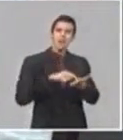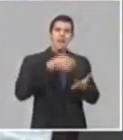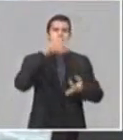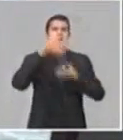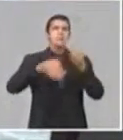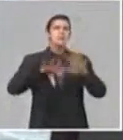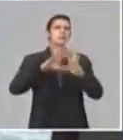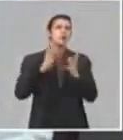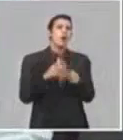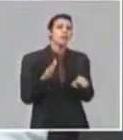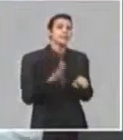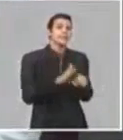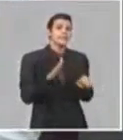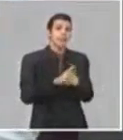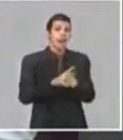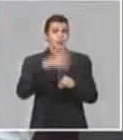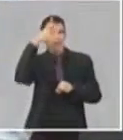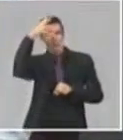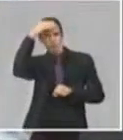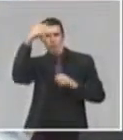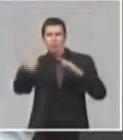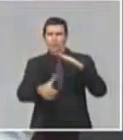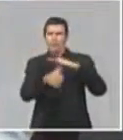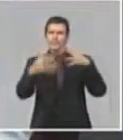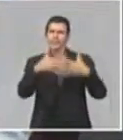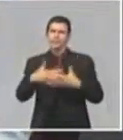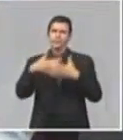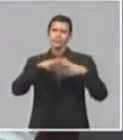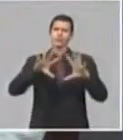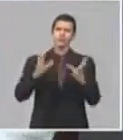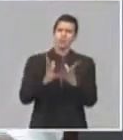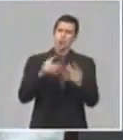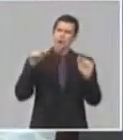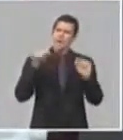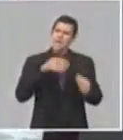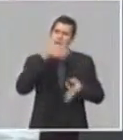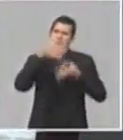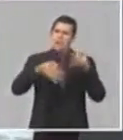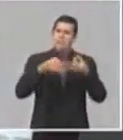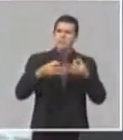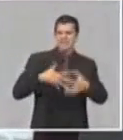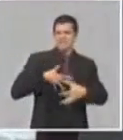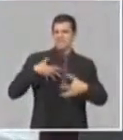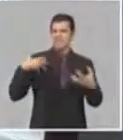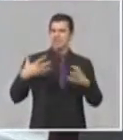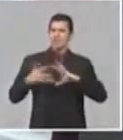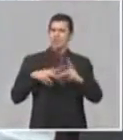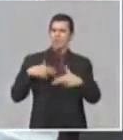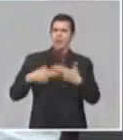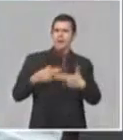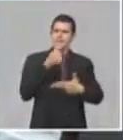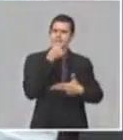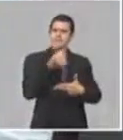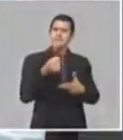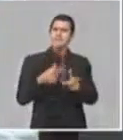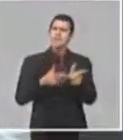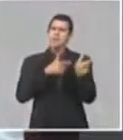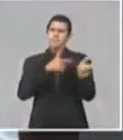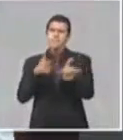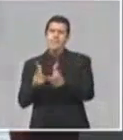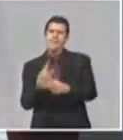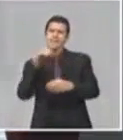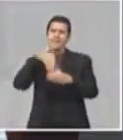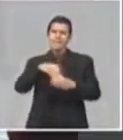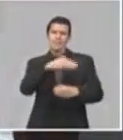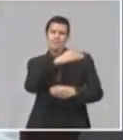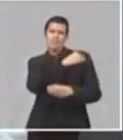e intentos de golpes de estado injerencias violencia amenaza de intervención militar y después ofensiva de